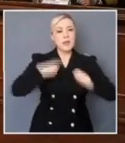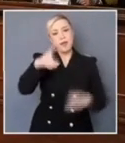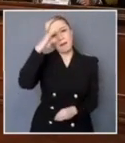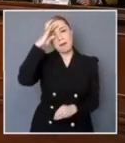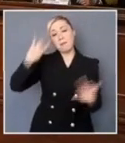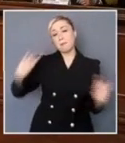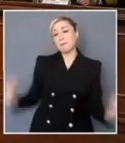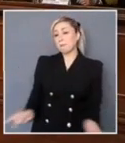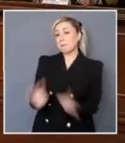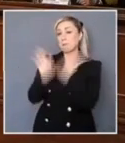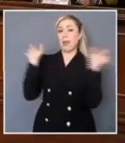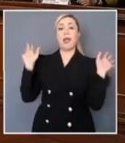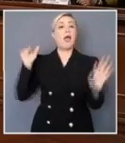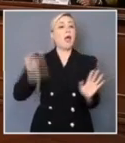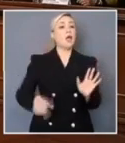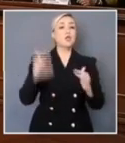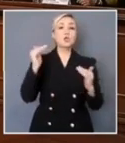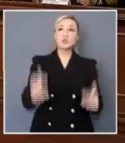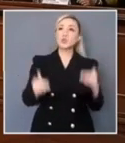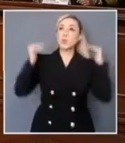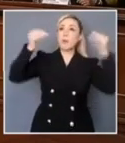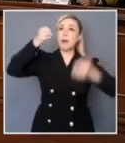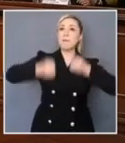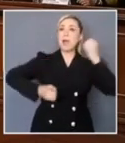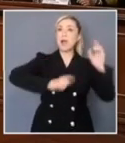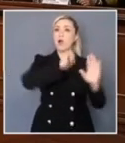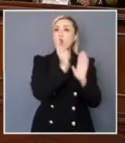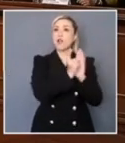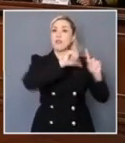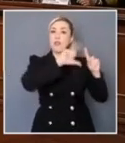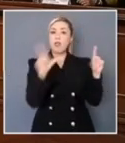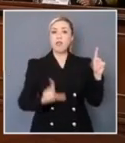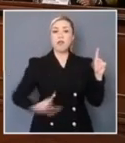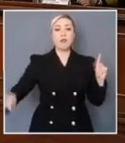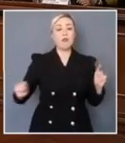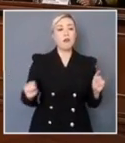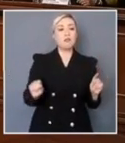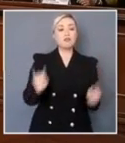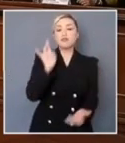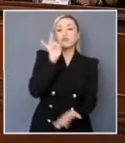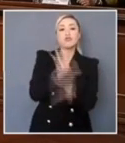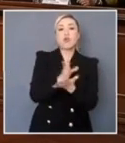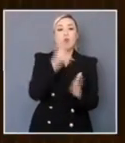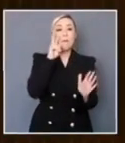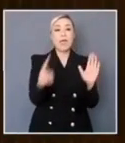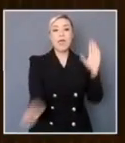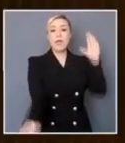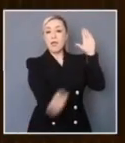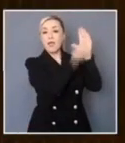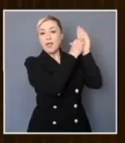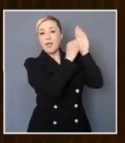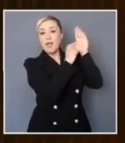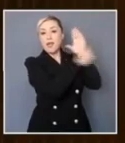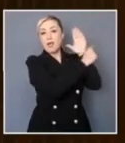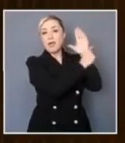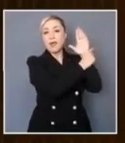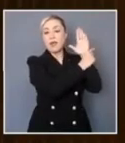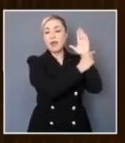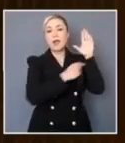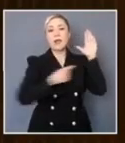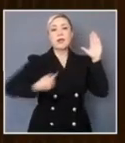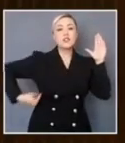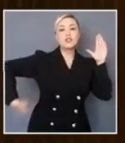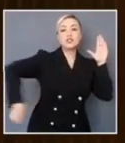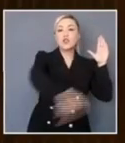de la Suprema Corte de Justicia de la Nación esté grabado el apotegma: somos siervos de la